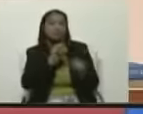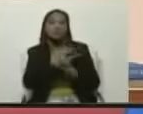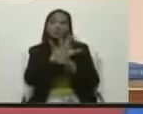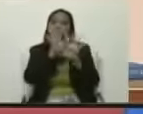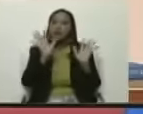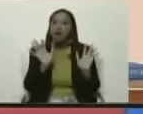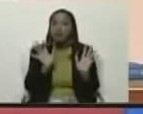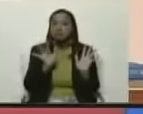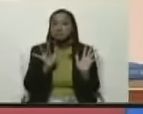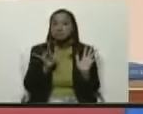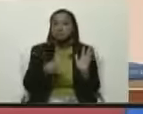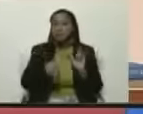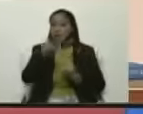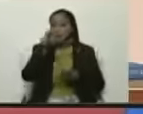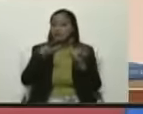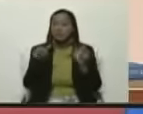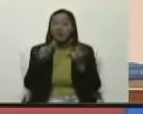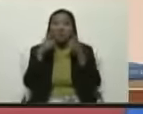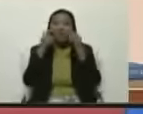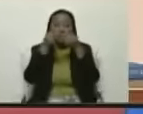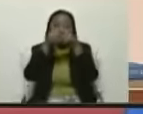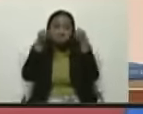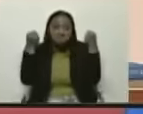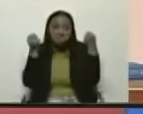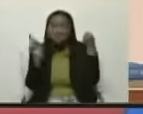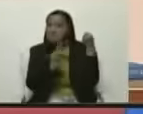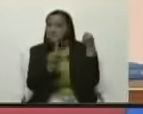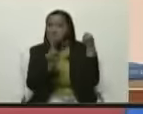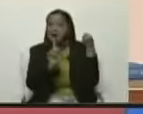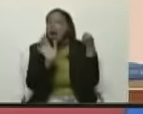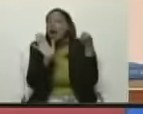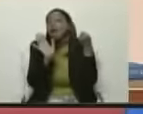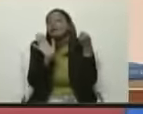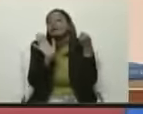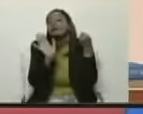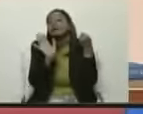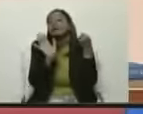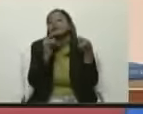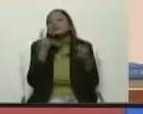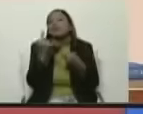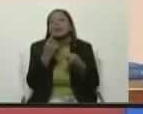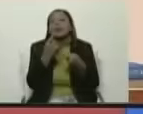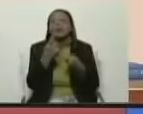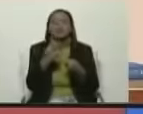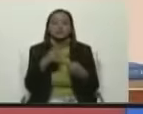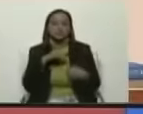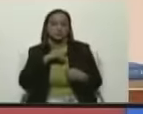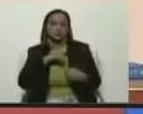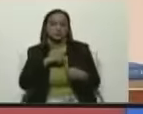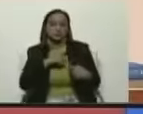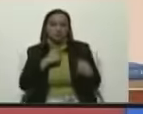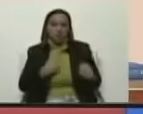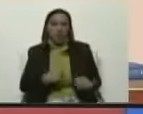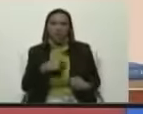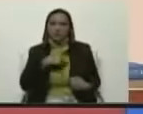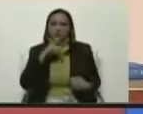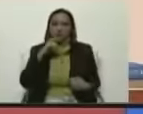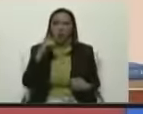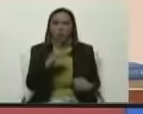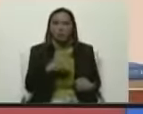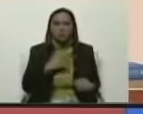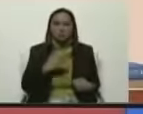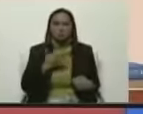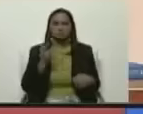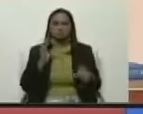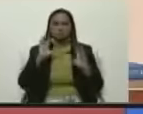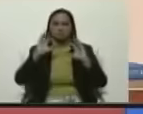ver es porque, bueno, se deja llevar por el odio, se deja llevar por el rencor,